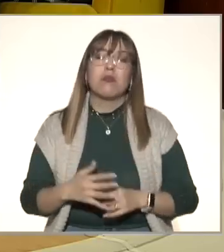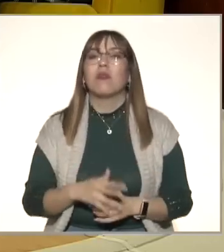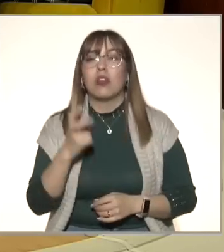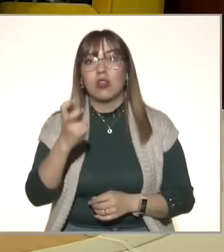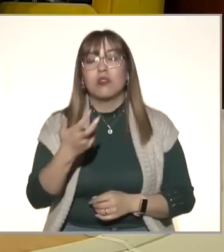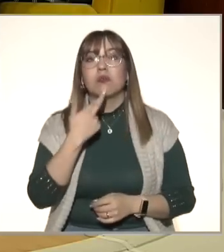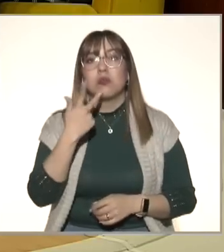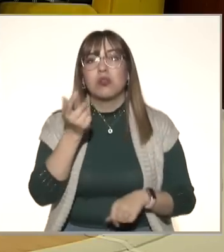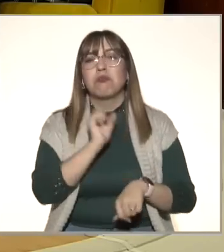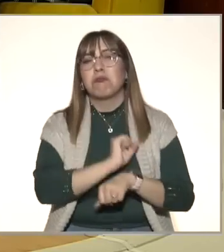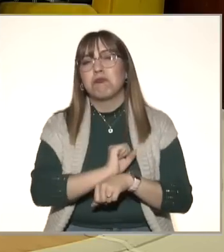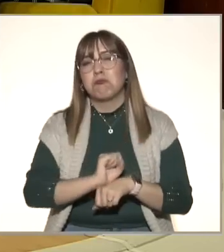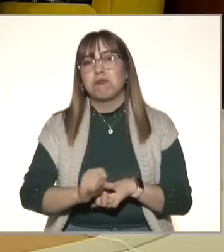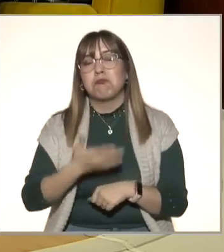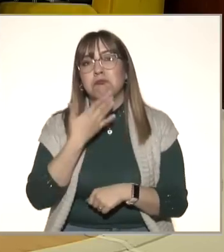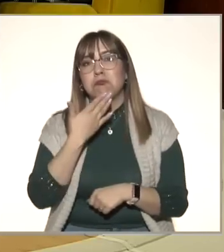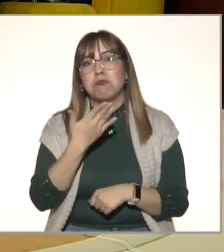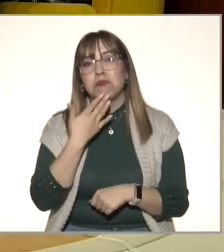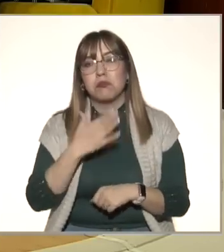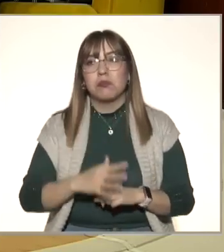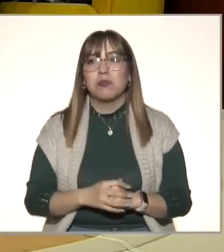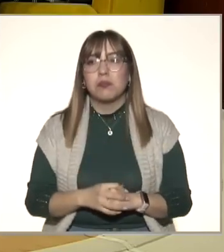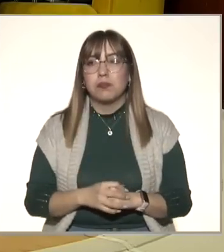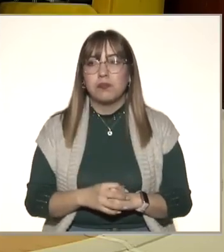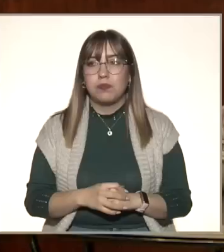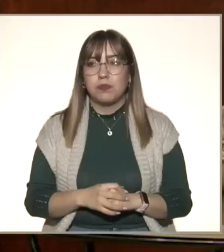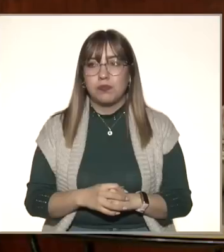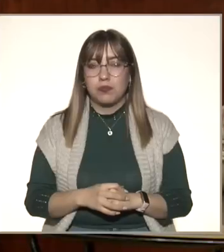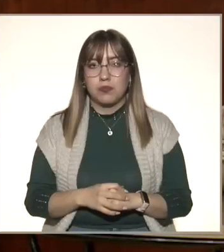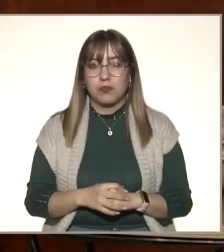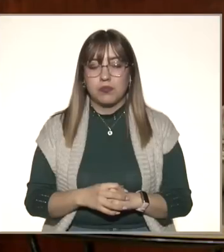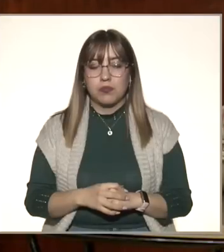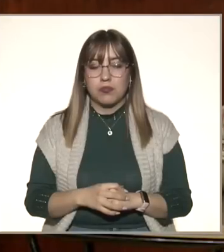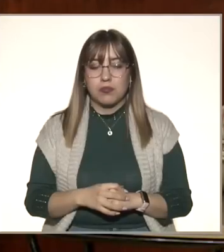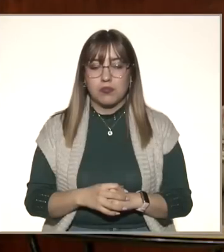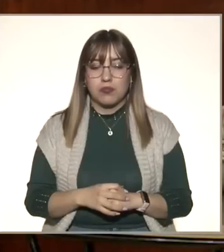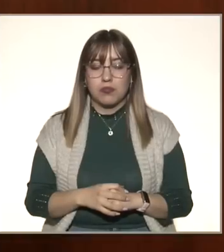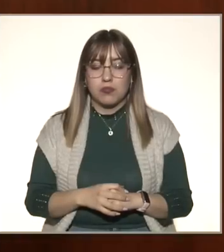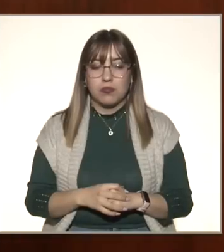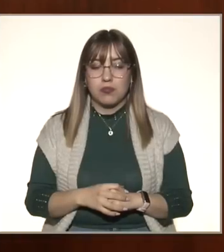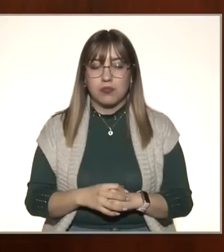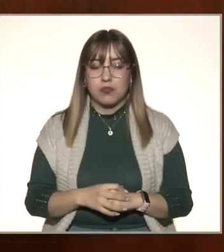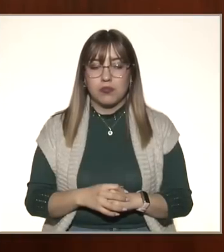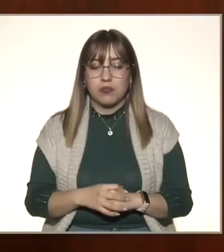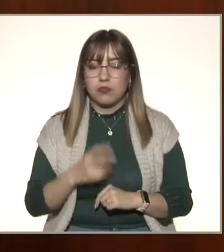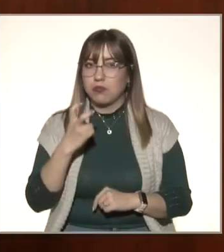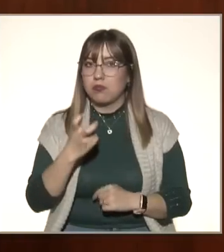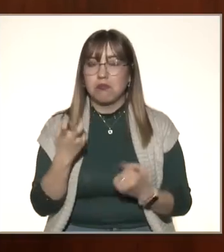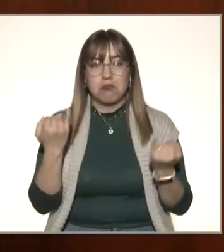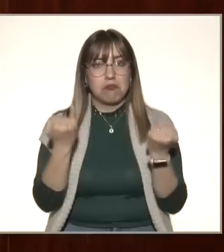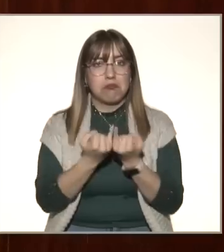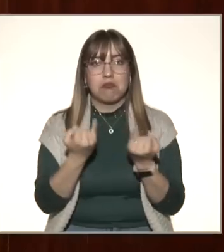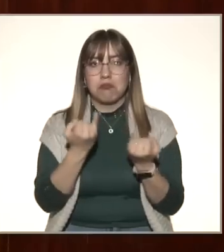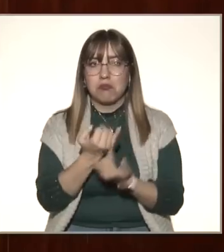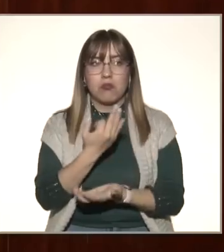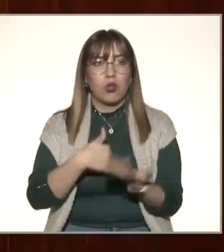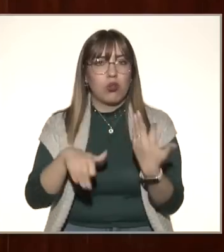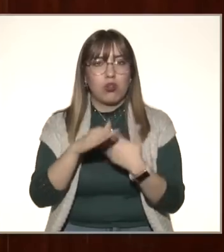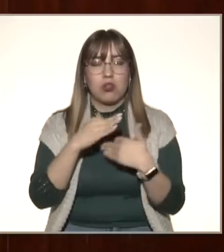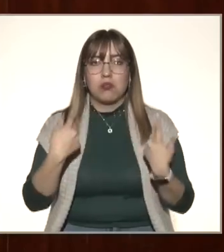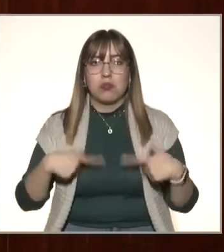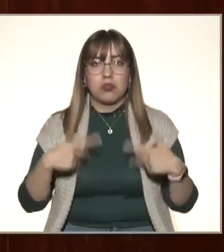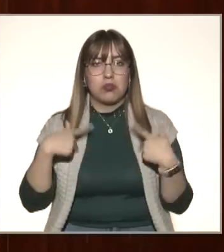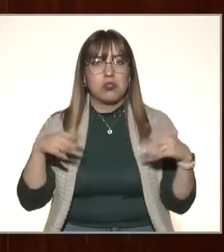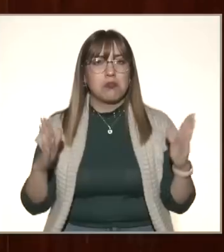sencilla, podríamos llamarlo, ¿no? Pero que de alguna manera hace que todos lleven y participen de la cena navideña,